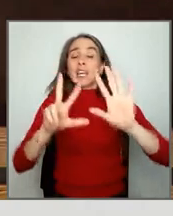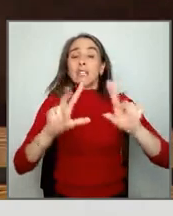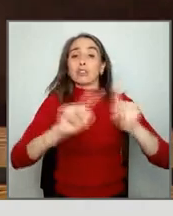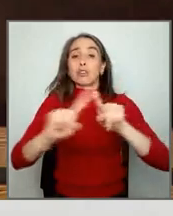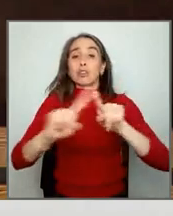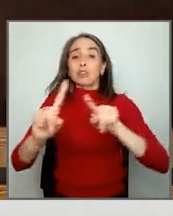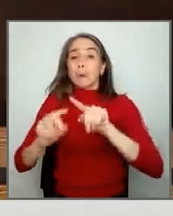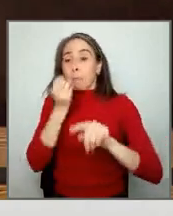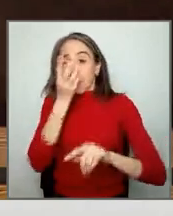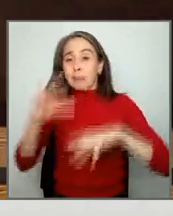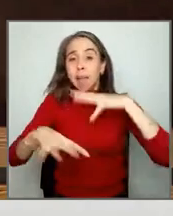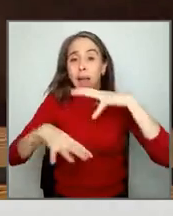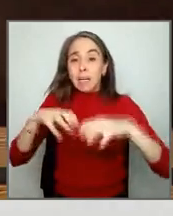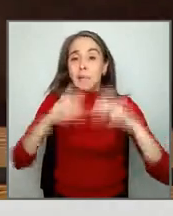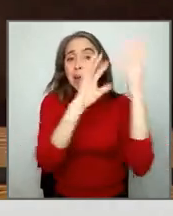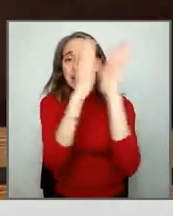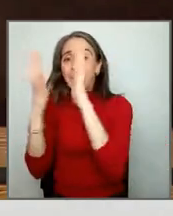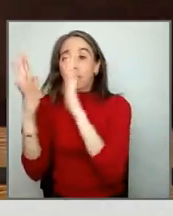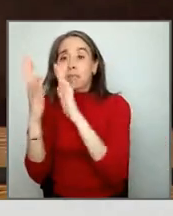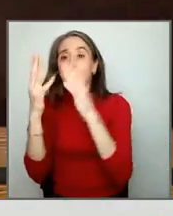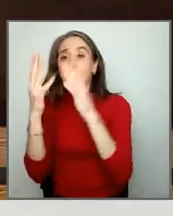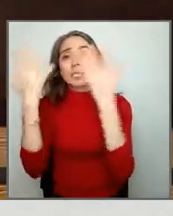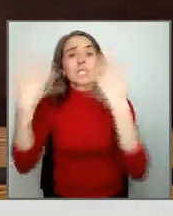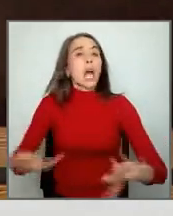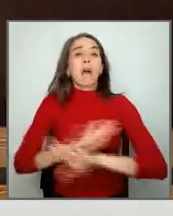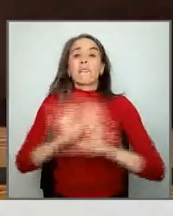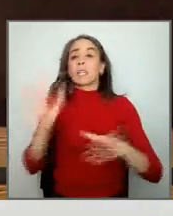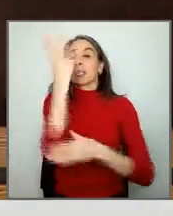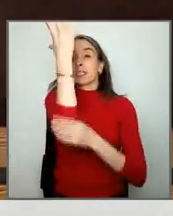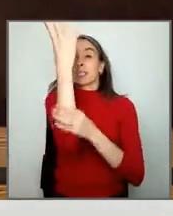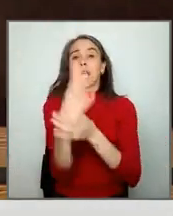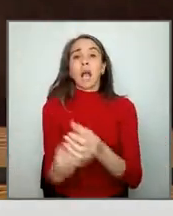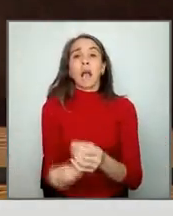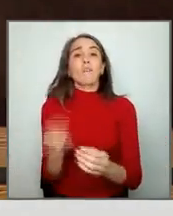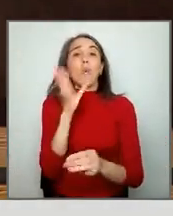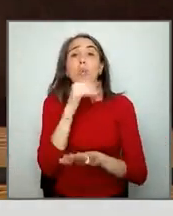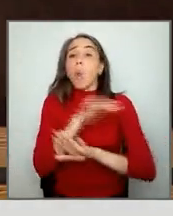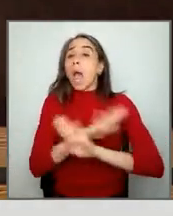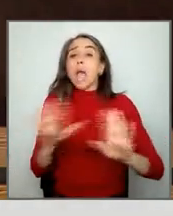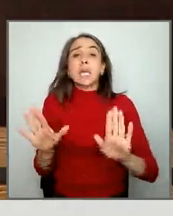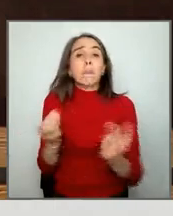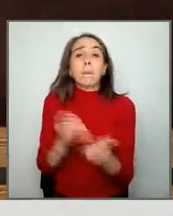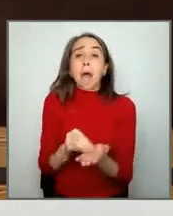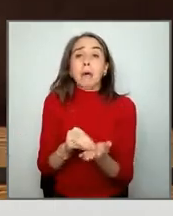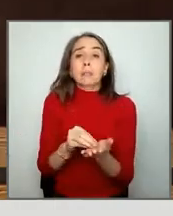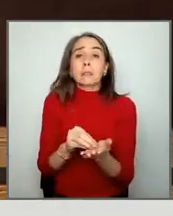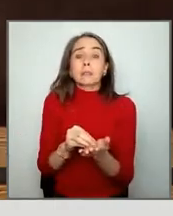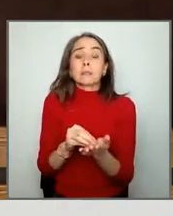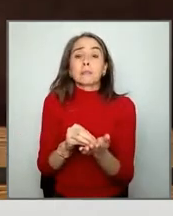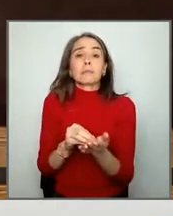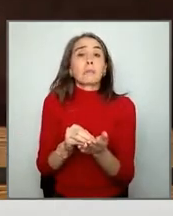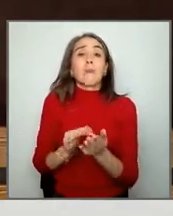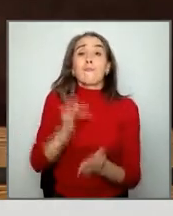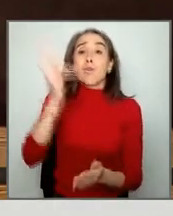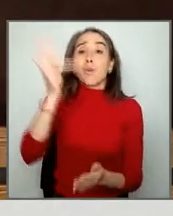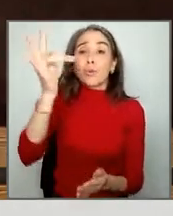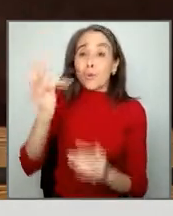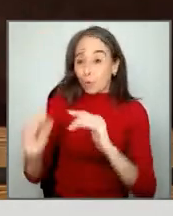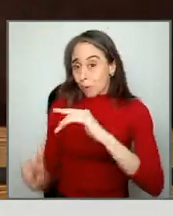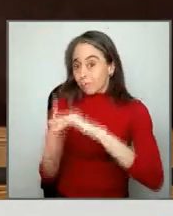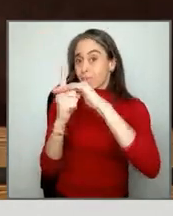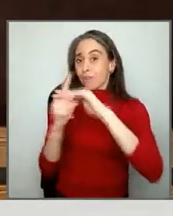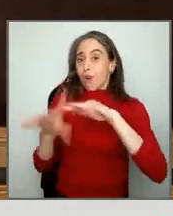como extintas extinta no volveremos a tenerla aquí les quisiera